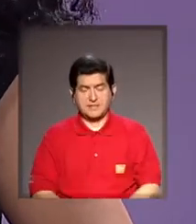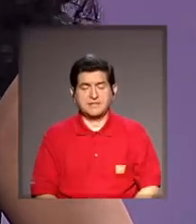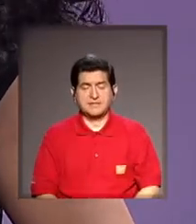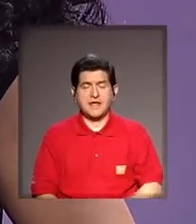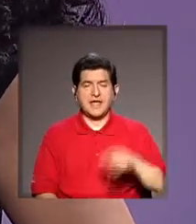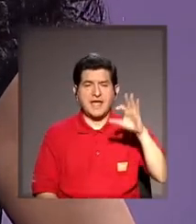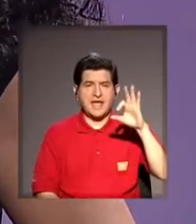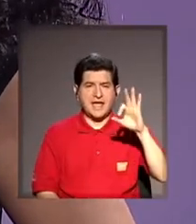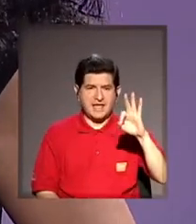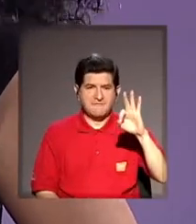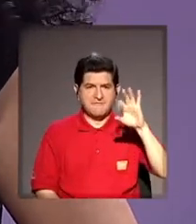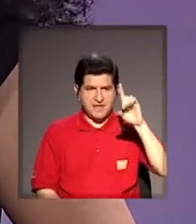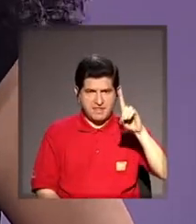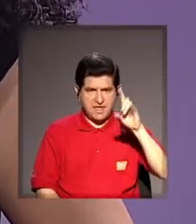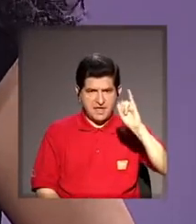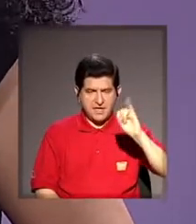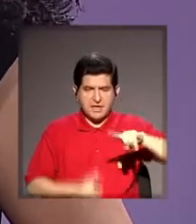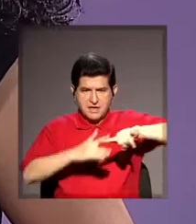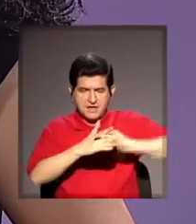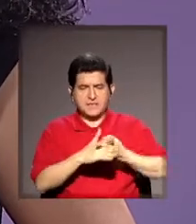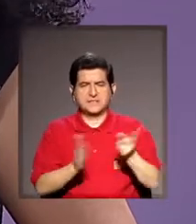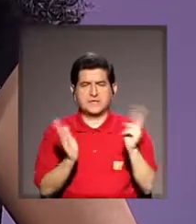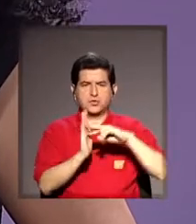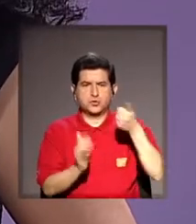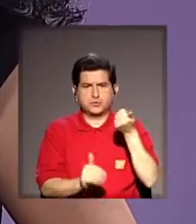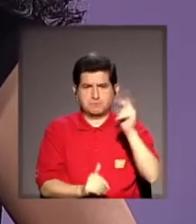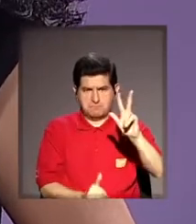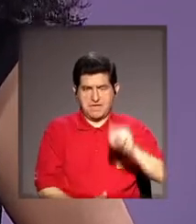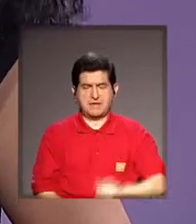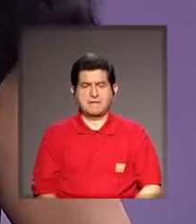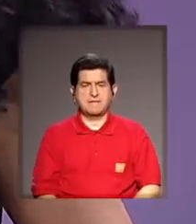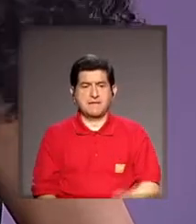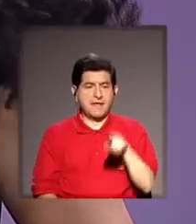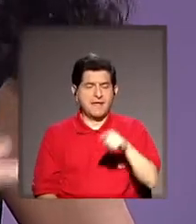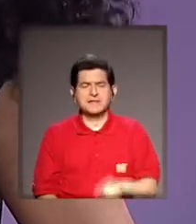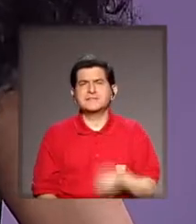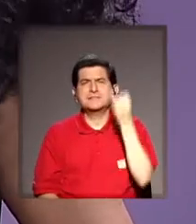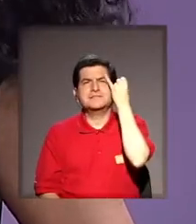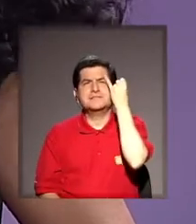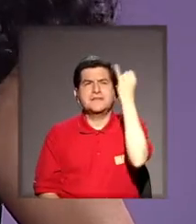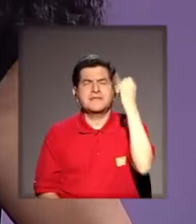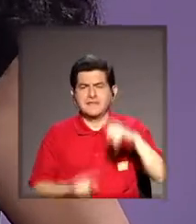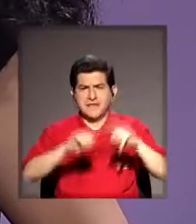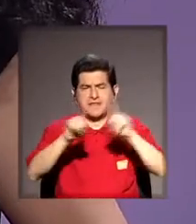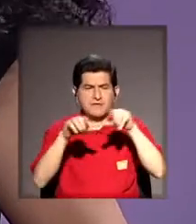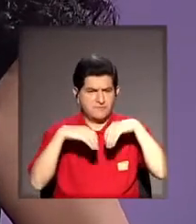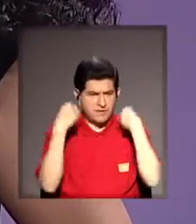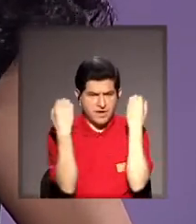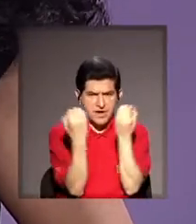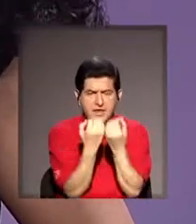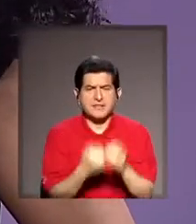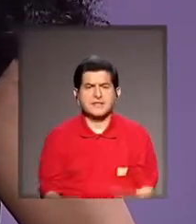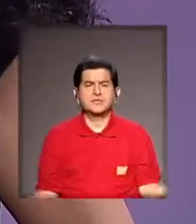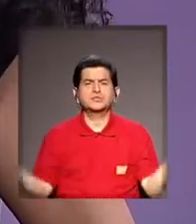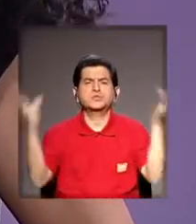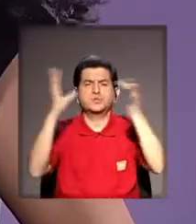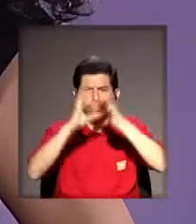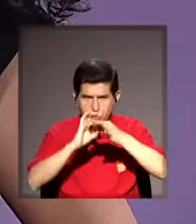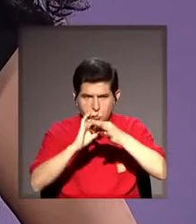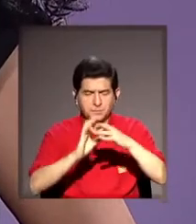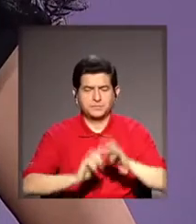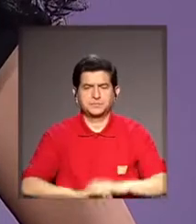como le conocemos nace en el 2013 y nace como una intención de diversas organizaciones por articularnos